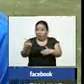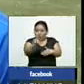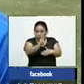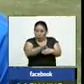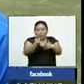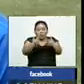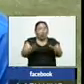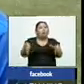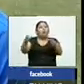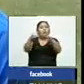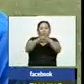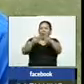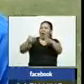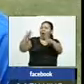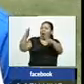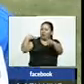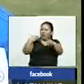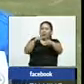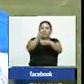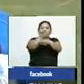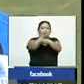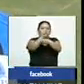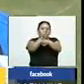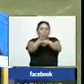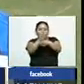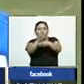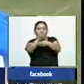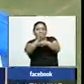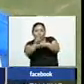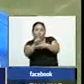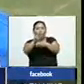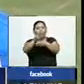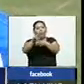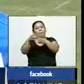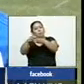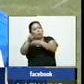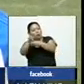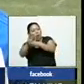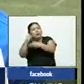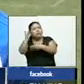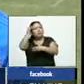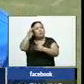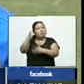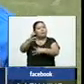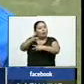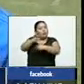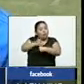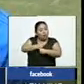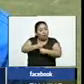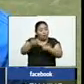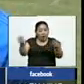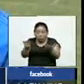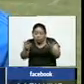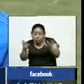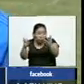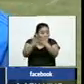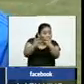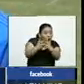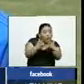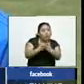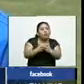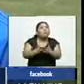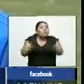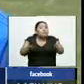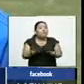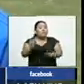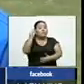selecciones menores, en Sub-20, Sub-21, y eso pues me ayuda a tener mucho más confianza con ellos, a ser mejor compañero con ellos también y